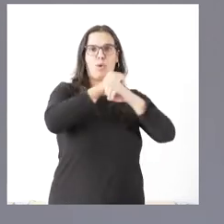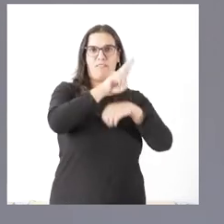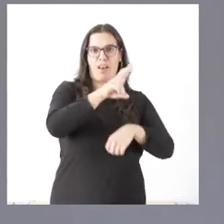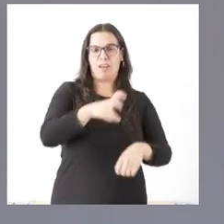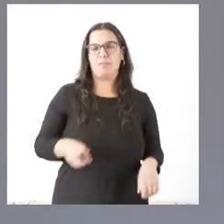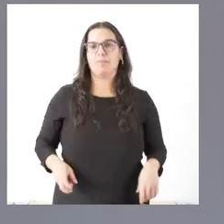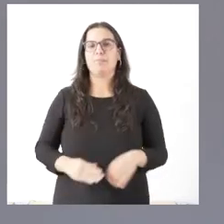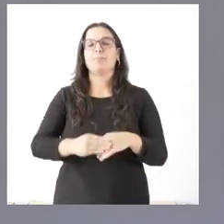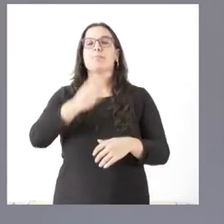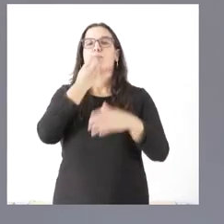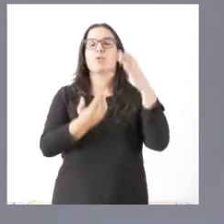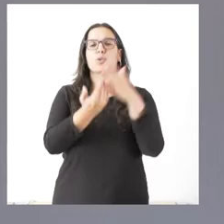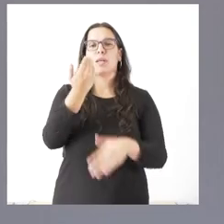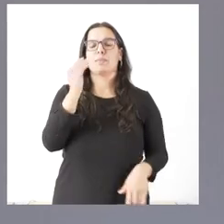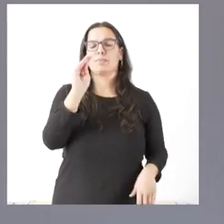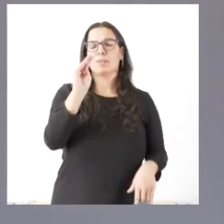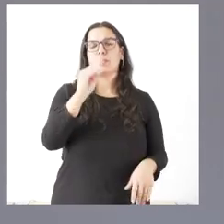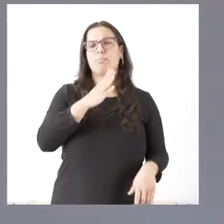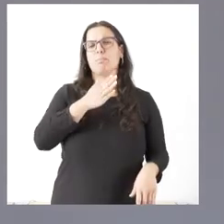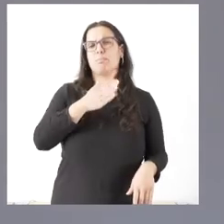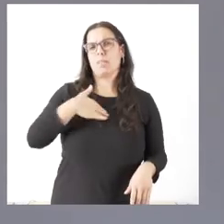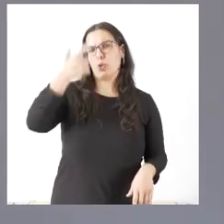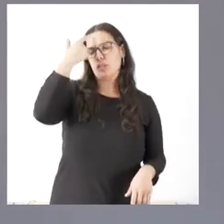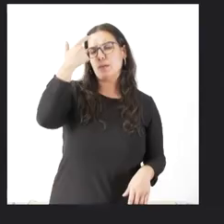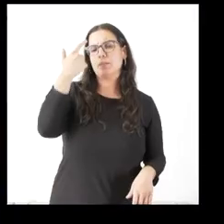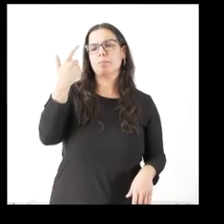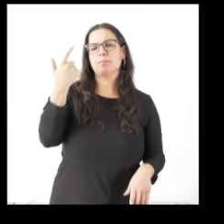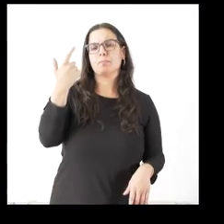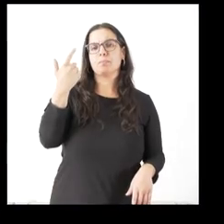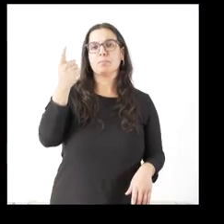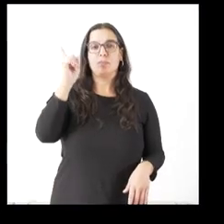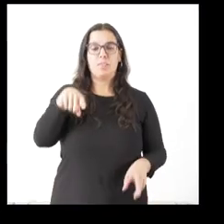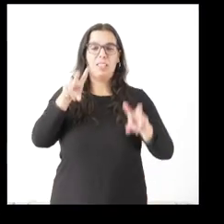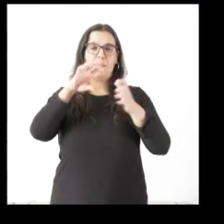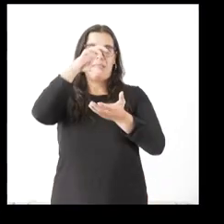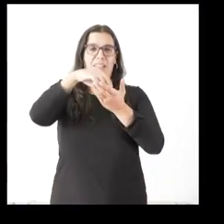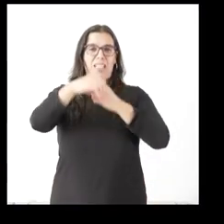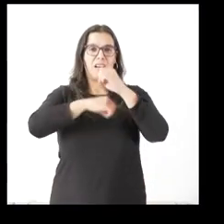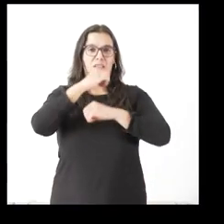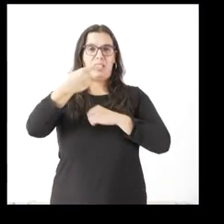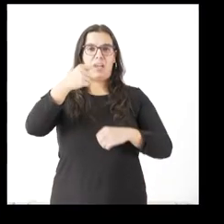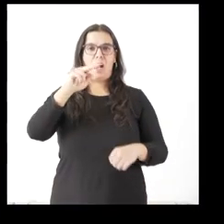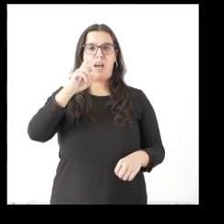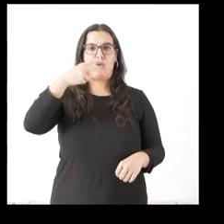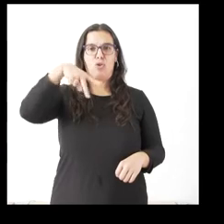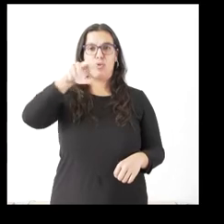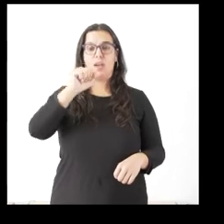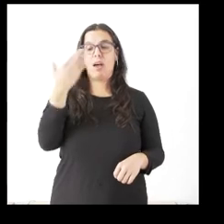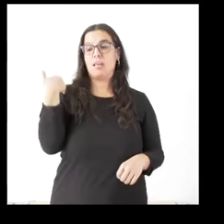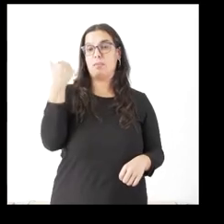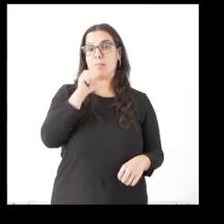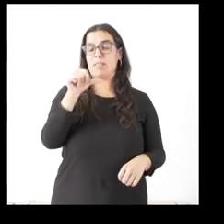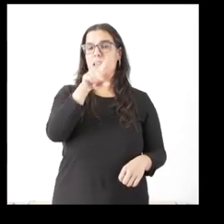días. Me gustaría saber, también al hilo de la central nuclear de Garoña, ¿por qué pasan ustedes de decir la semana